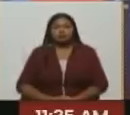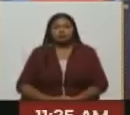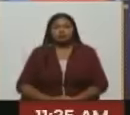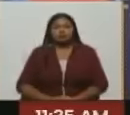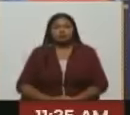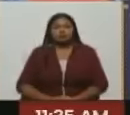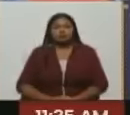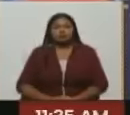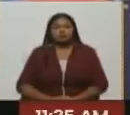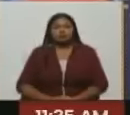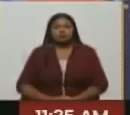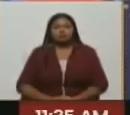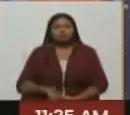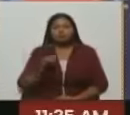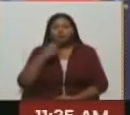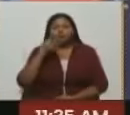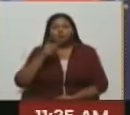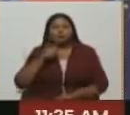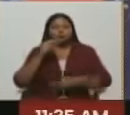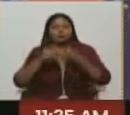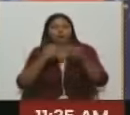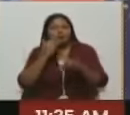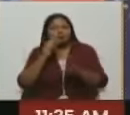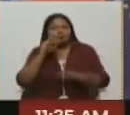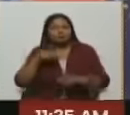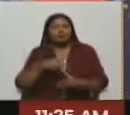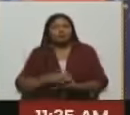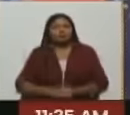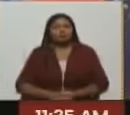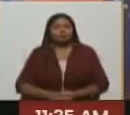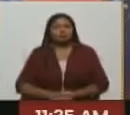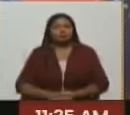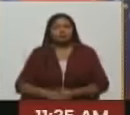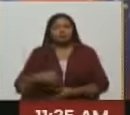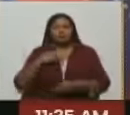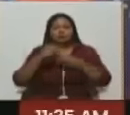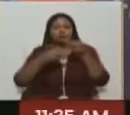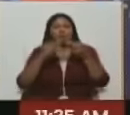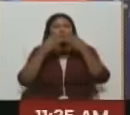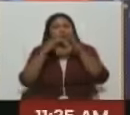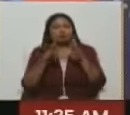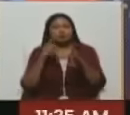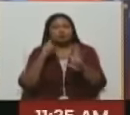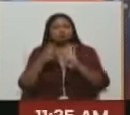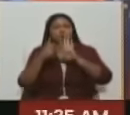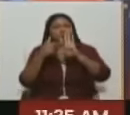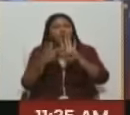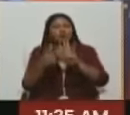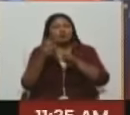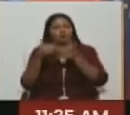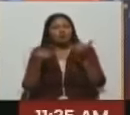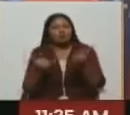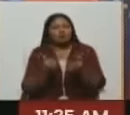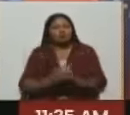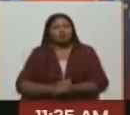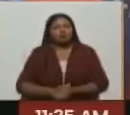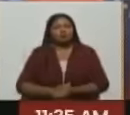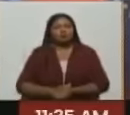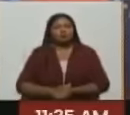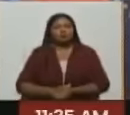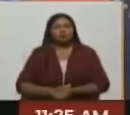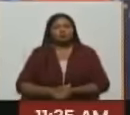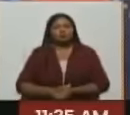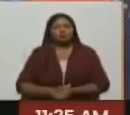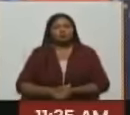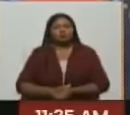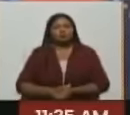Bueno, debería actuar también. Son hechos públicos notorios, ahí está la cara de ellos. La dan y le hacen